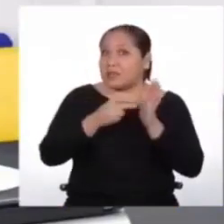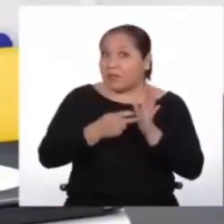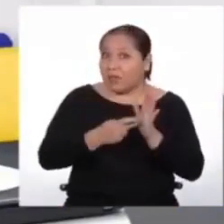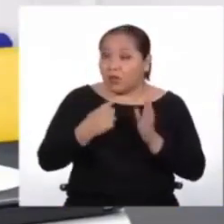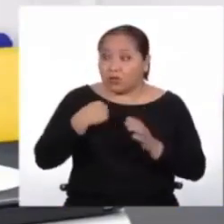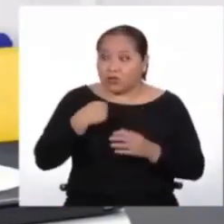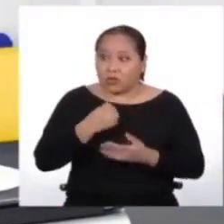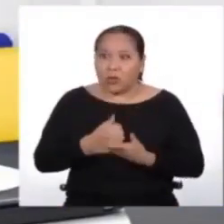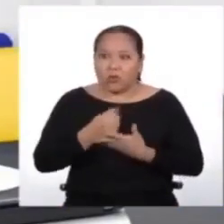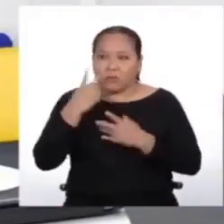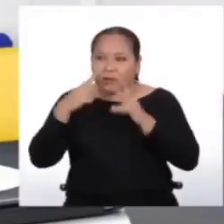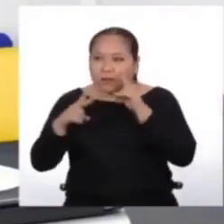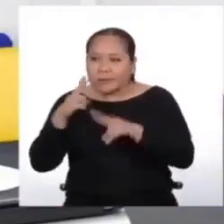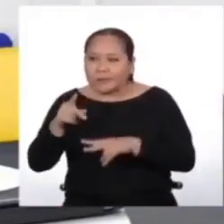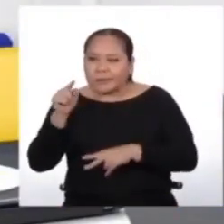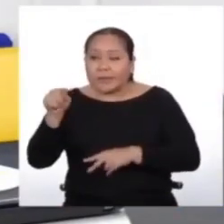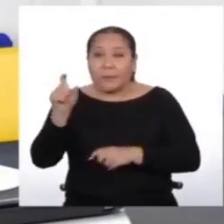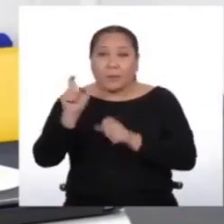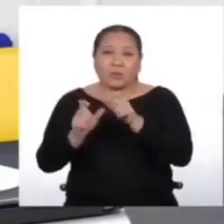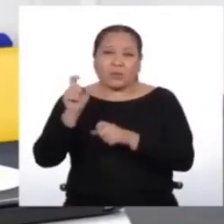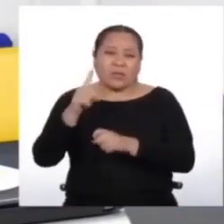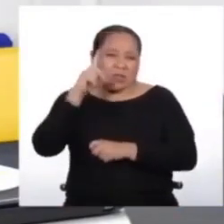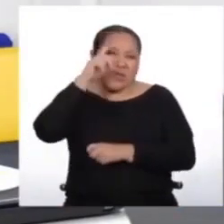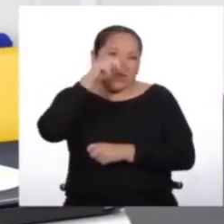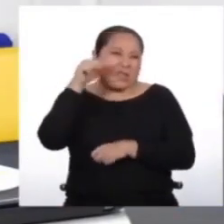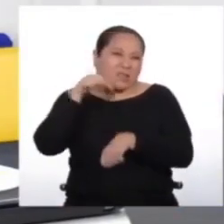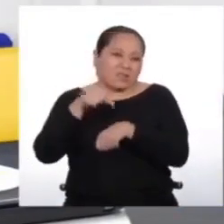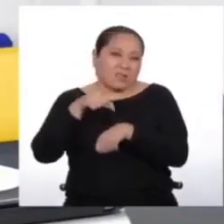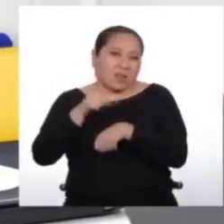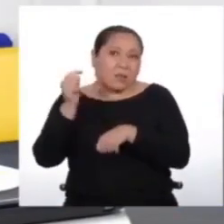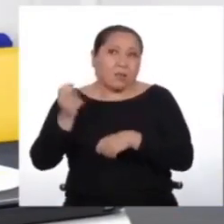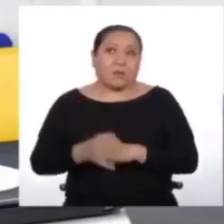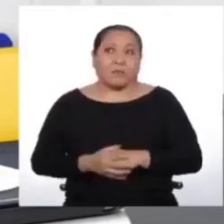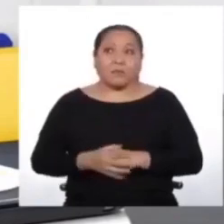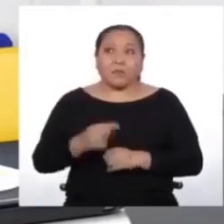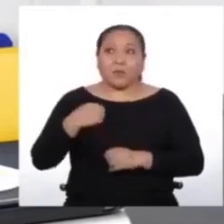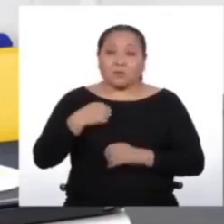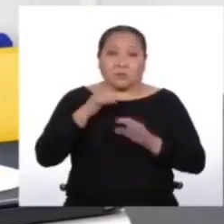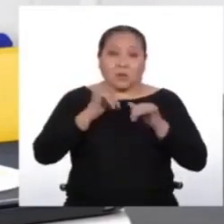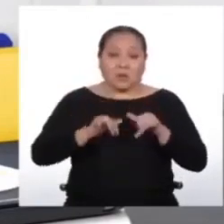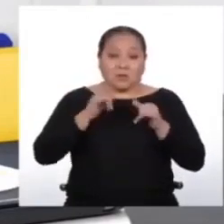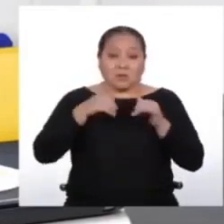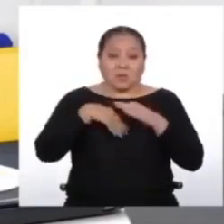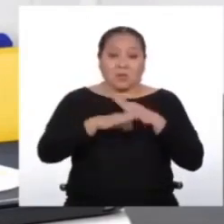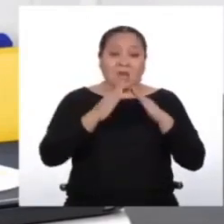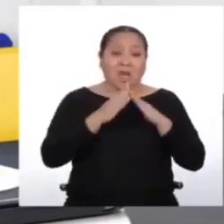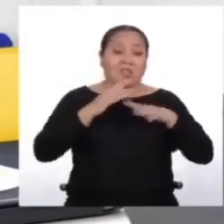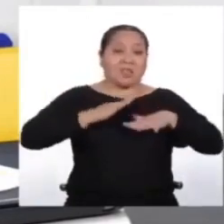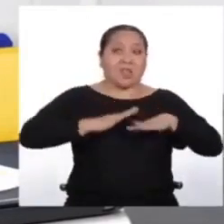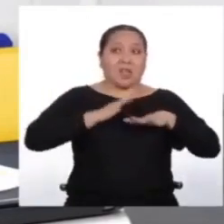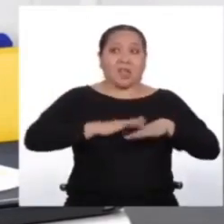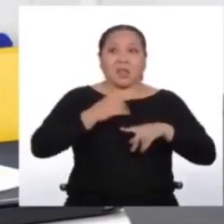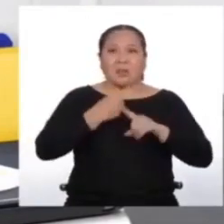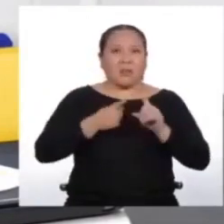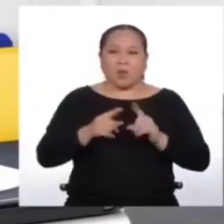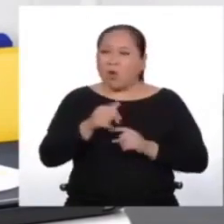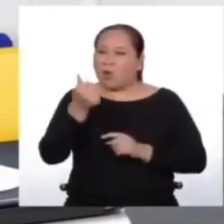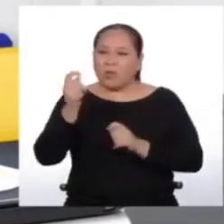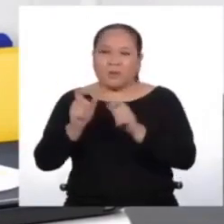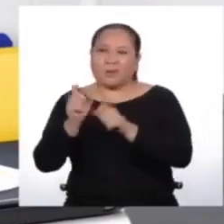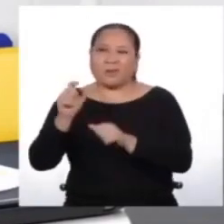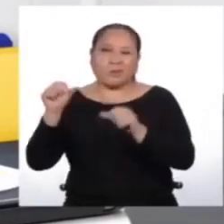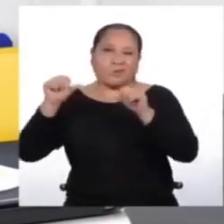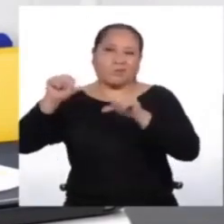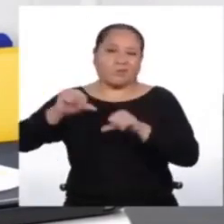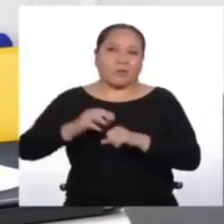a personas que están pasando por momentos difíciles estos días. Una está aquí tranquila en su casa haciendo sus cosas, pero no es el caso de todas las personas. Y